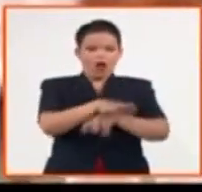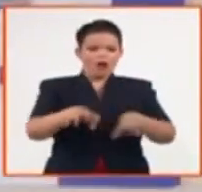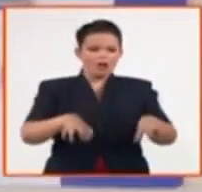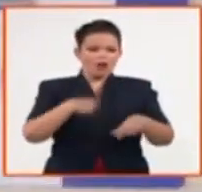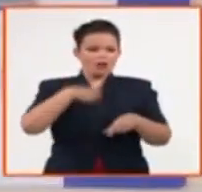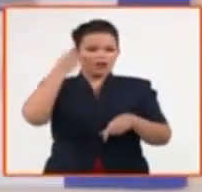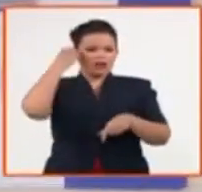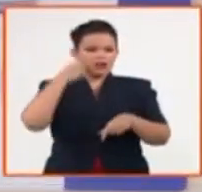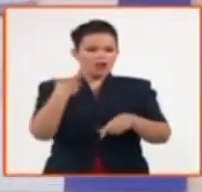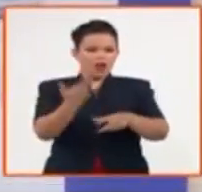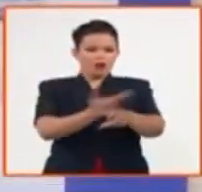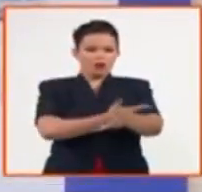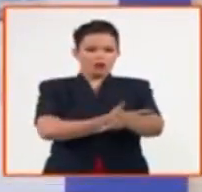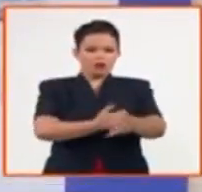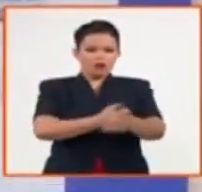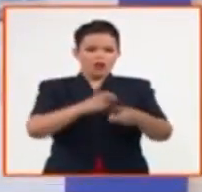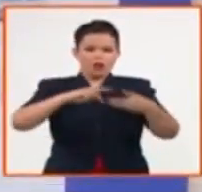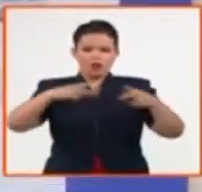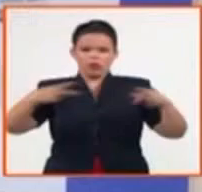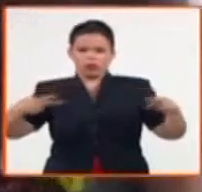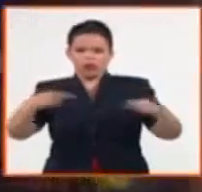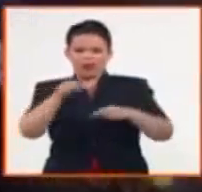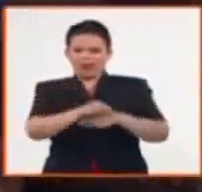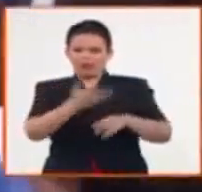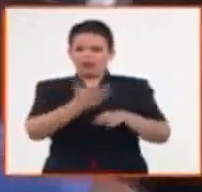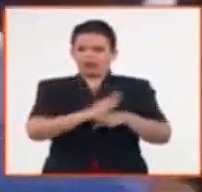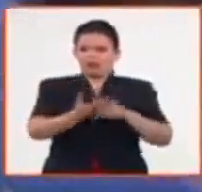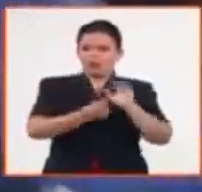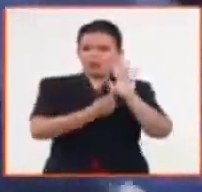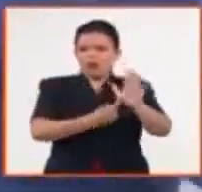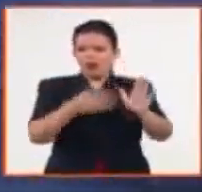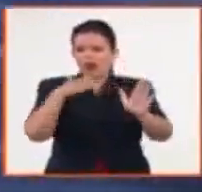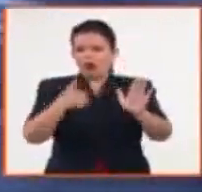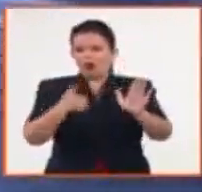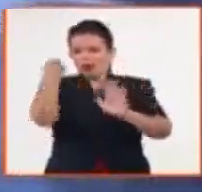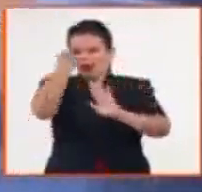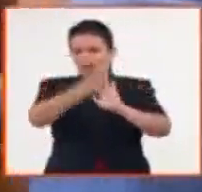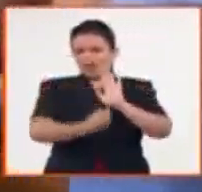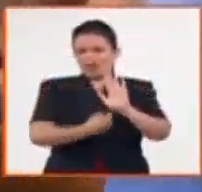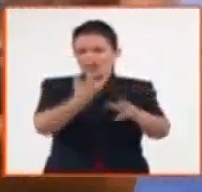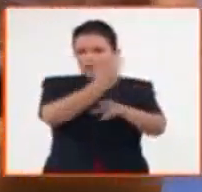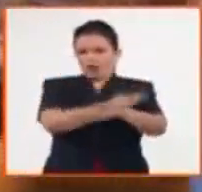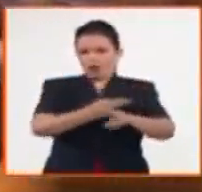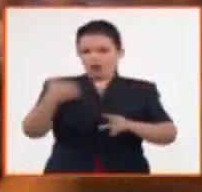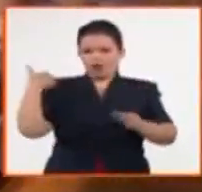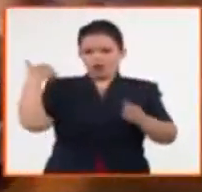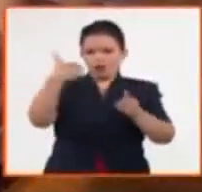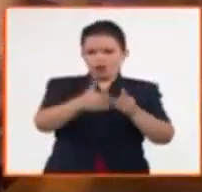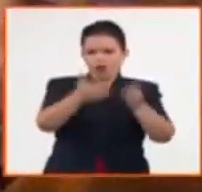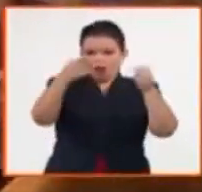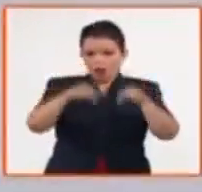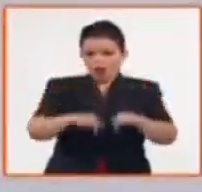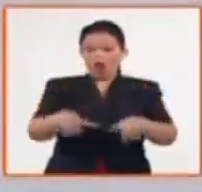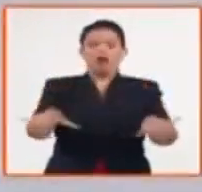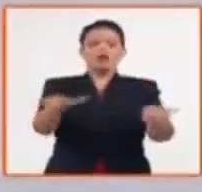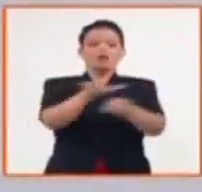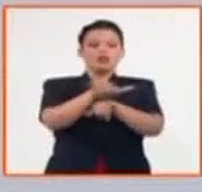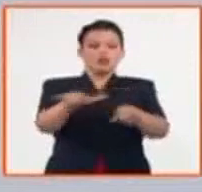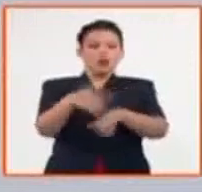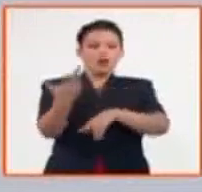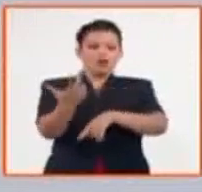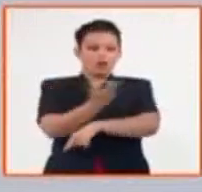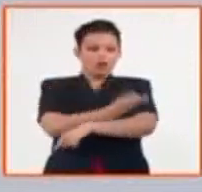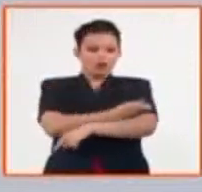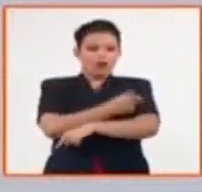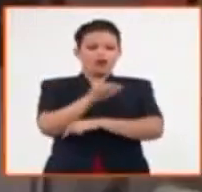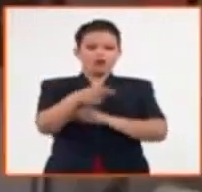que Soberana pertenece a una familia de vacunas que ha sido usada en niños durante décadas, con un nivel de seguridad que es imbatible